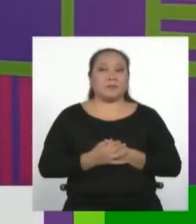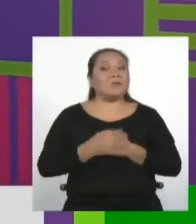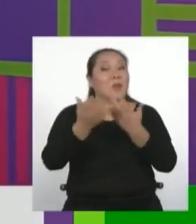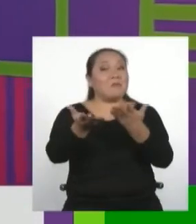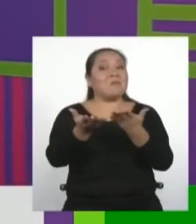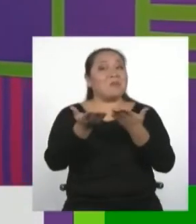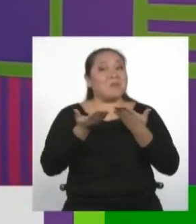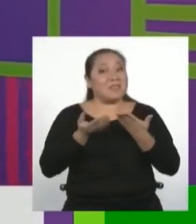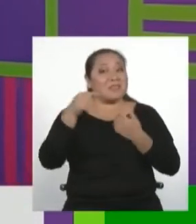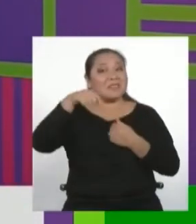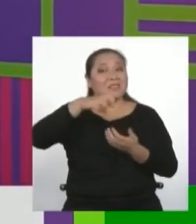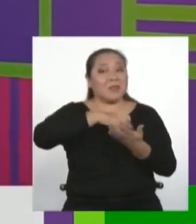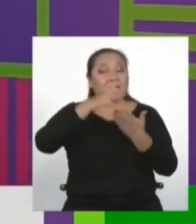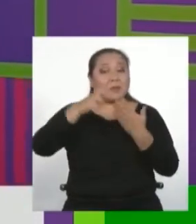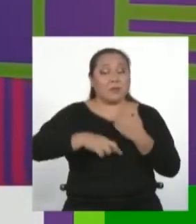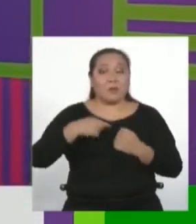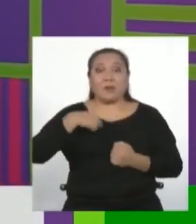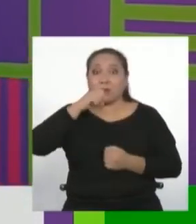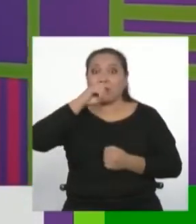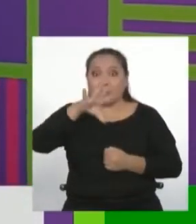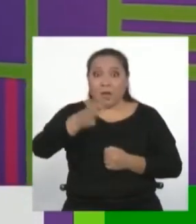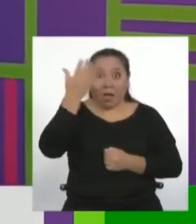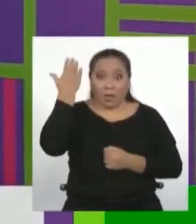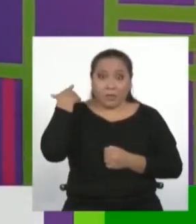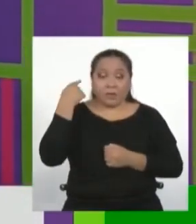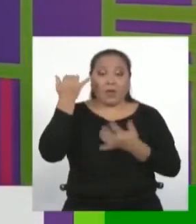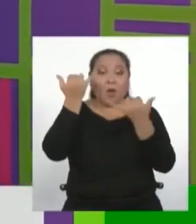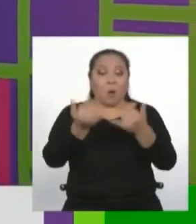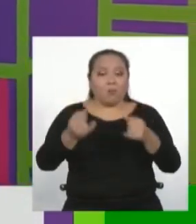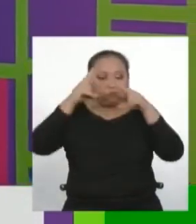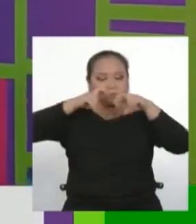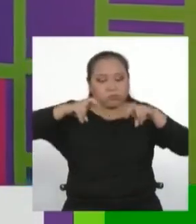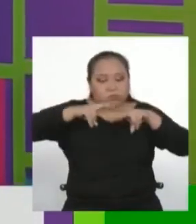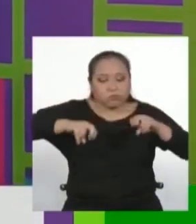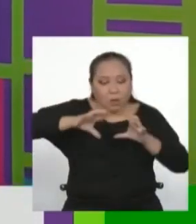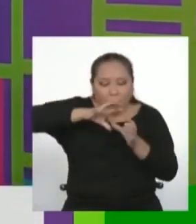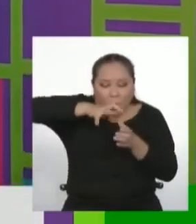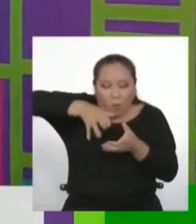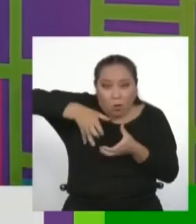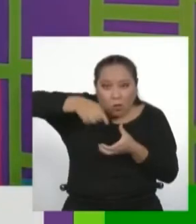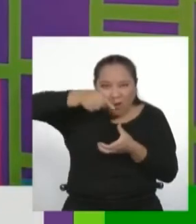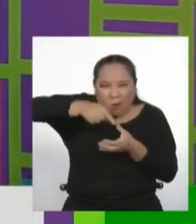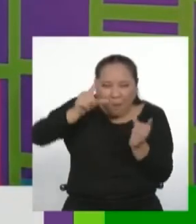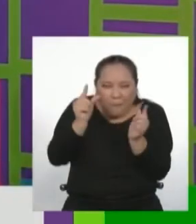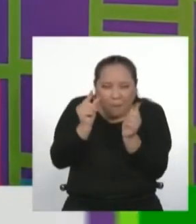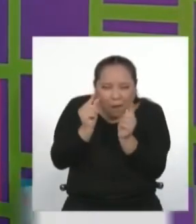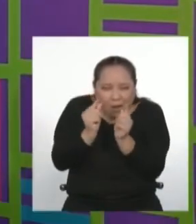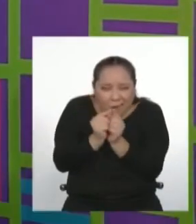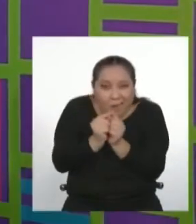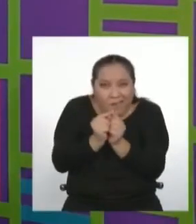Bienvenidos al programa y como les mencionamos antes, hoy exploraremos el mundo de lo pequeño.